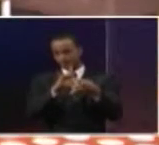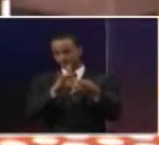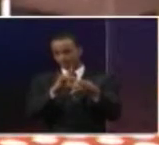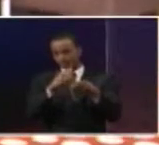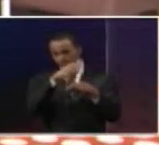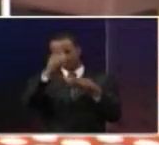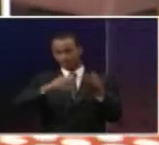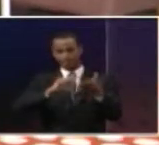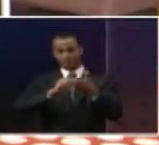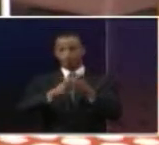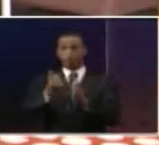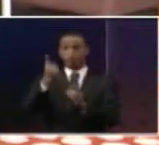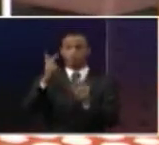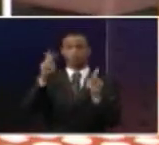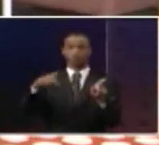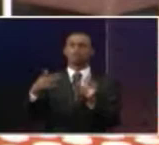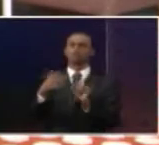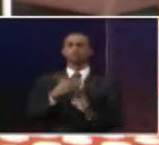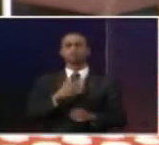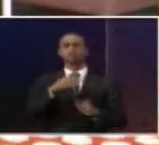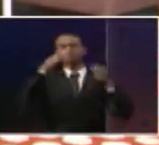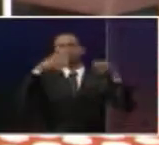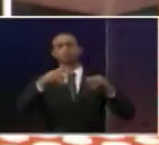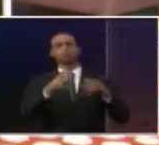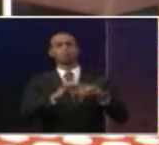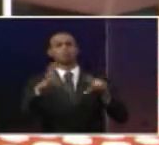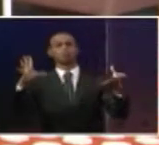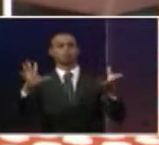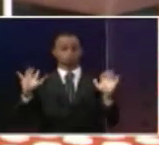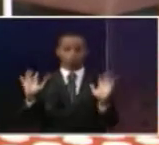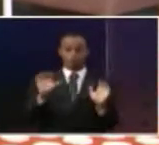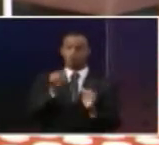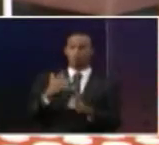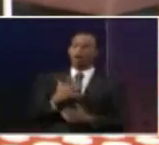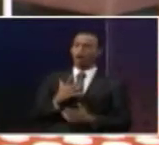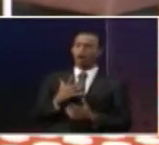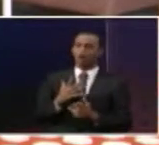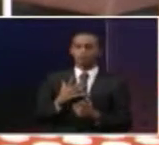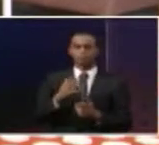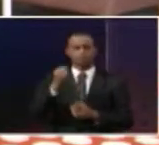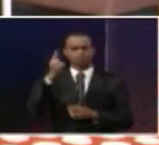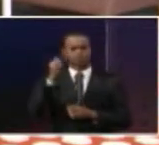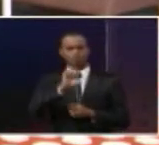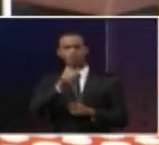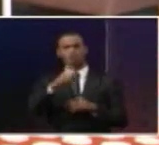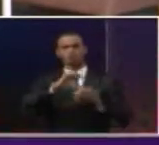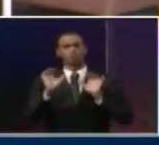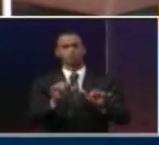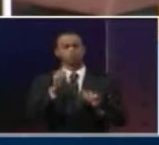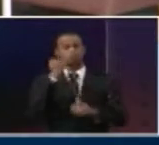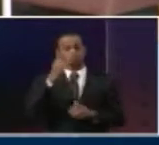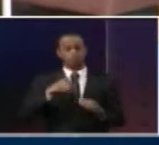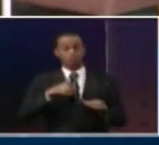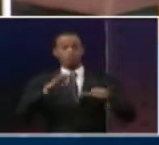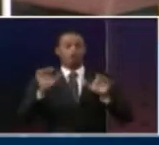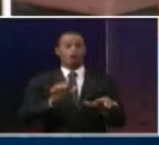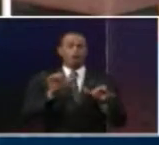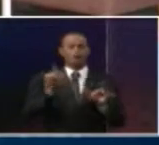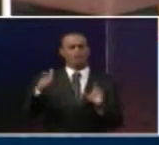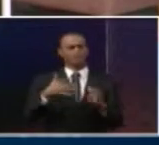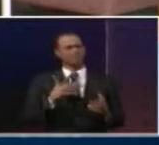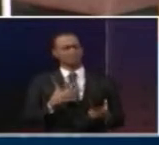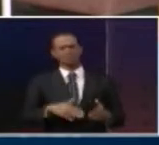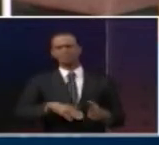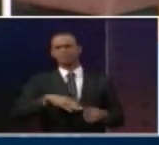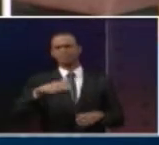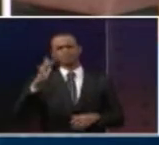es una persona que termina la relación. Pero a hay veces una que no, queda enamorada. Porque el otro normalmente da los motivos. Entonces, si el otro está dando los motivos, es porque